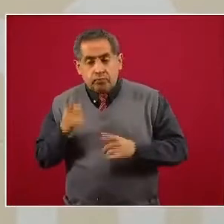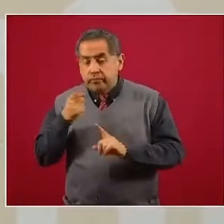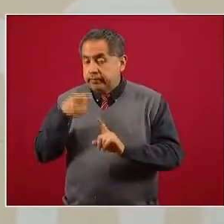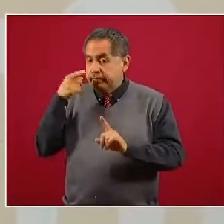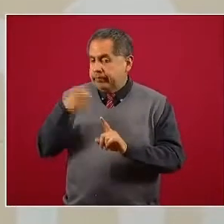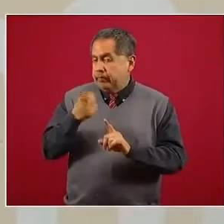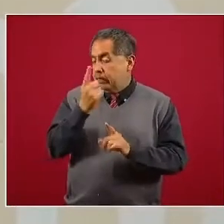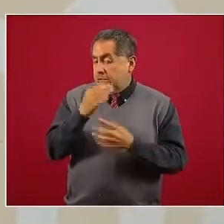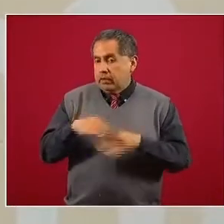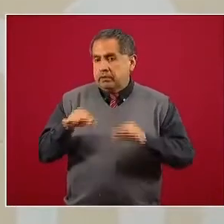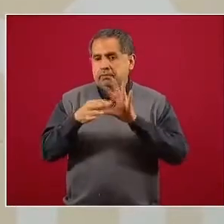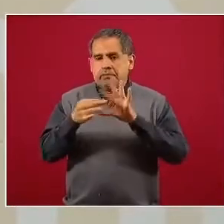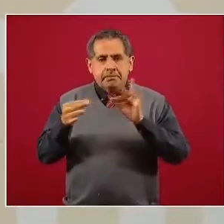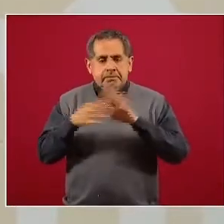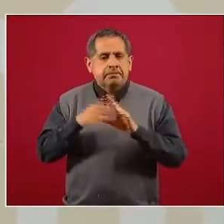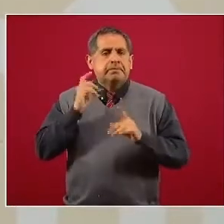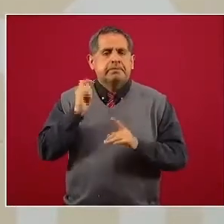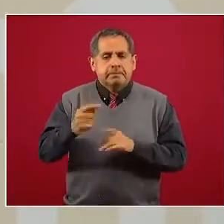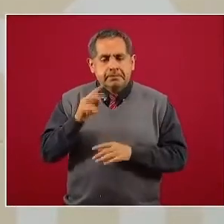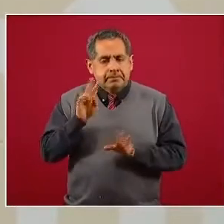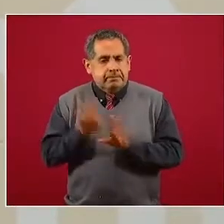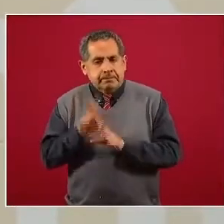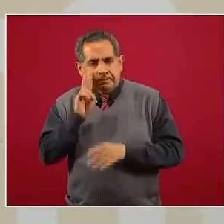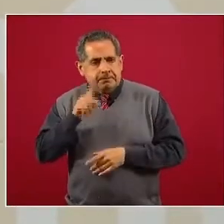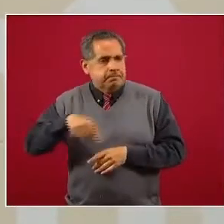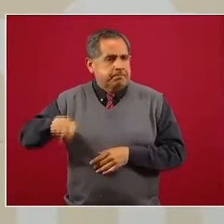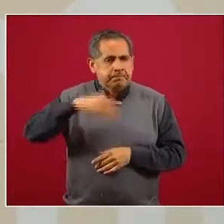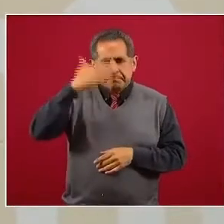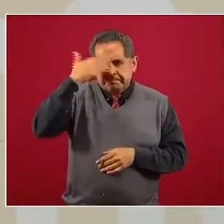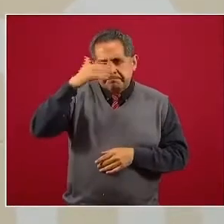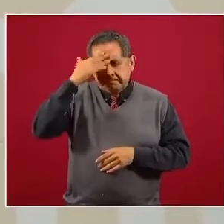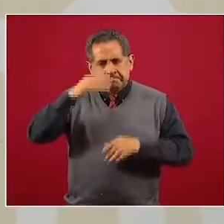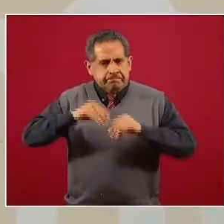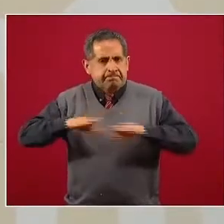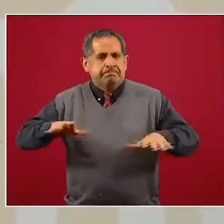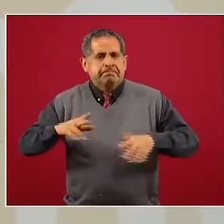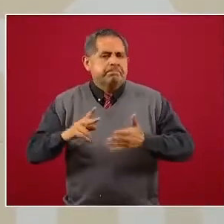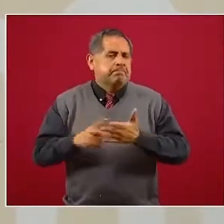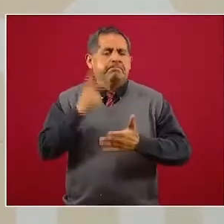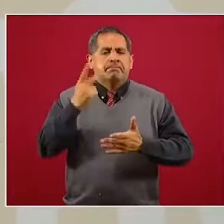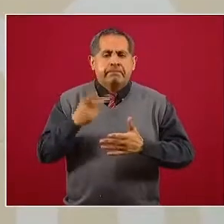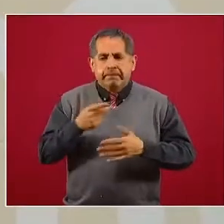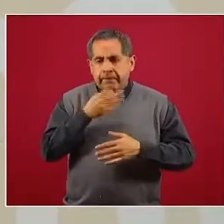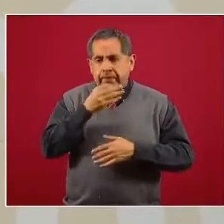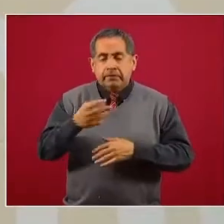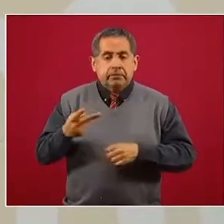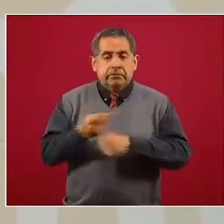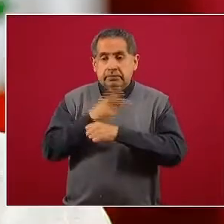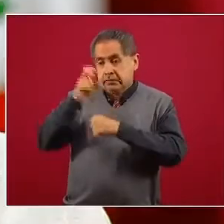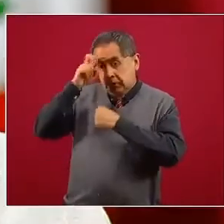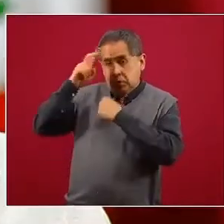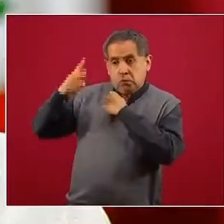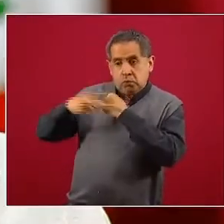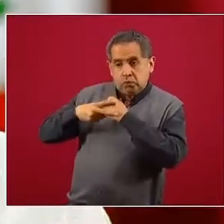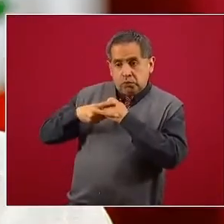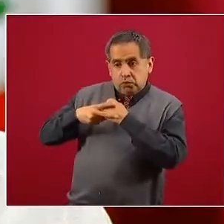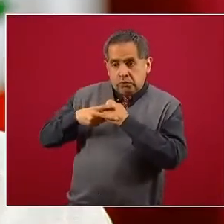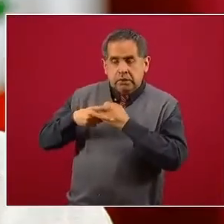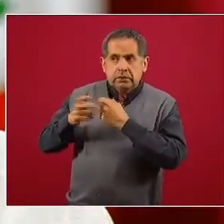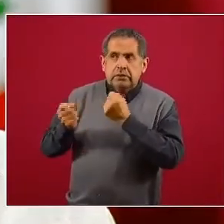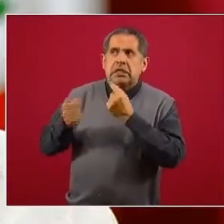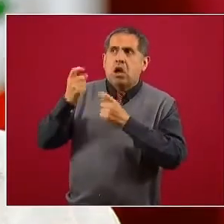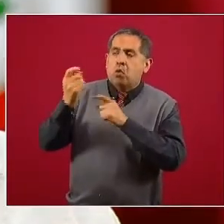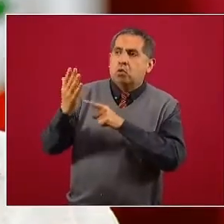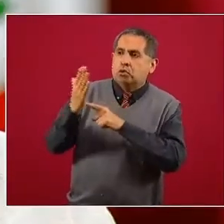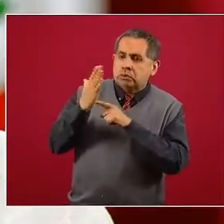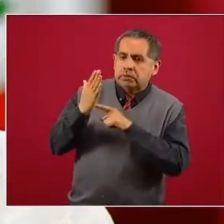interesa retomar, para que todo el mundo lo tenga claro, en la situación europea vemos algunas de las